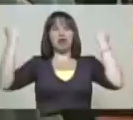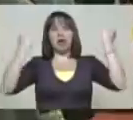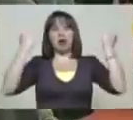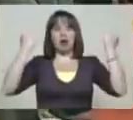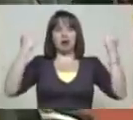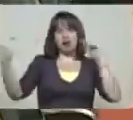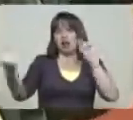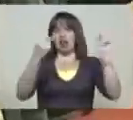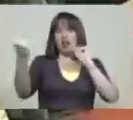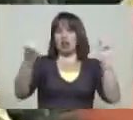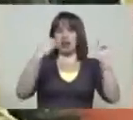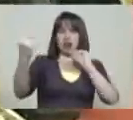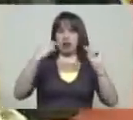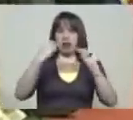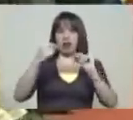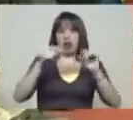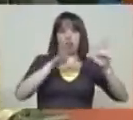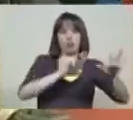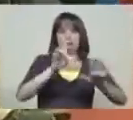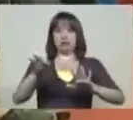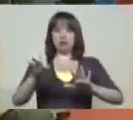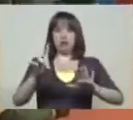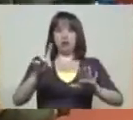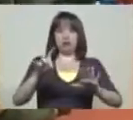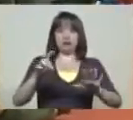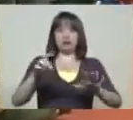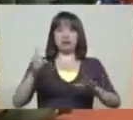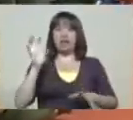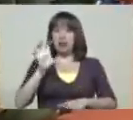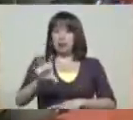matamos? 91, el país estaba crujiendo.